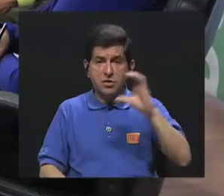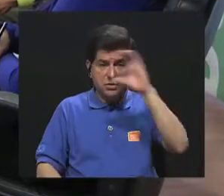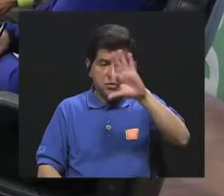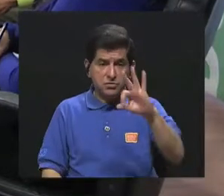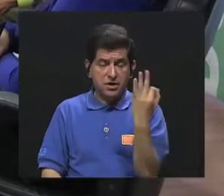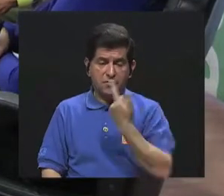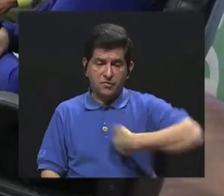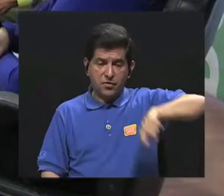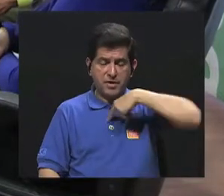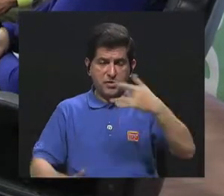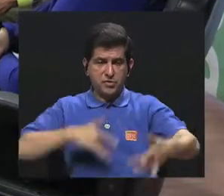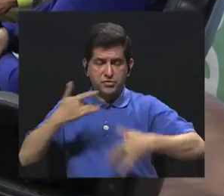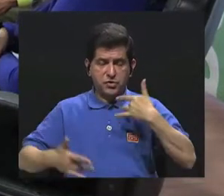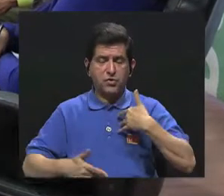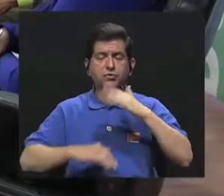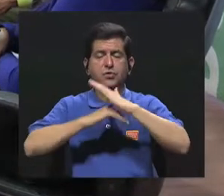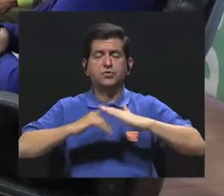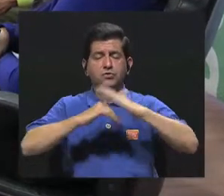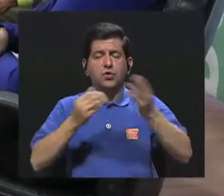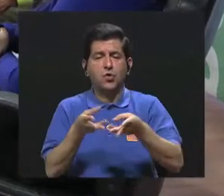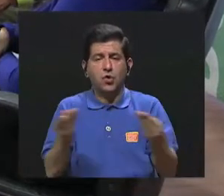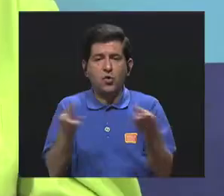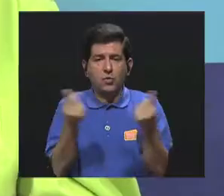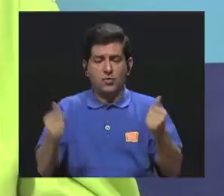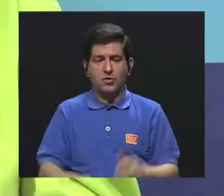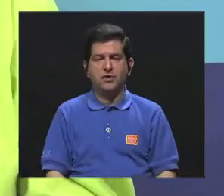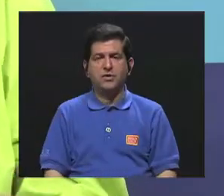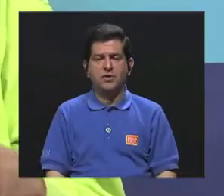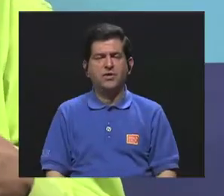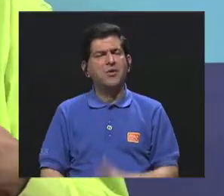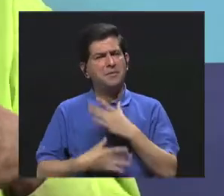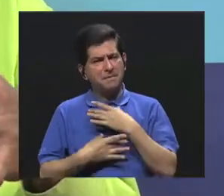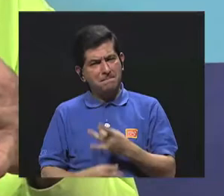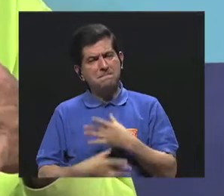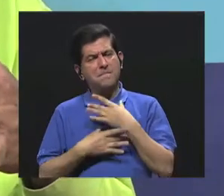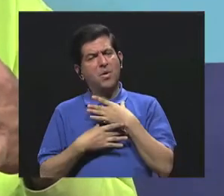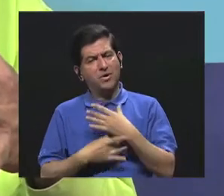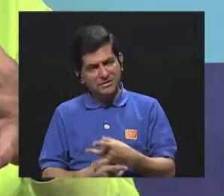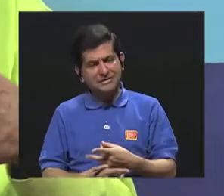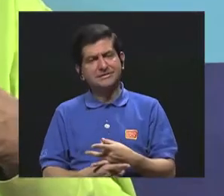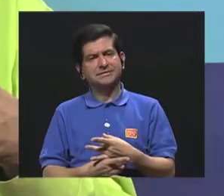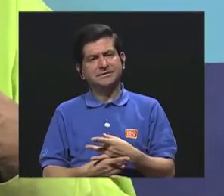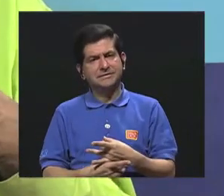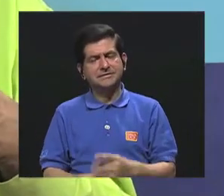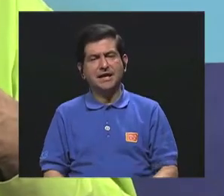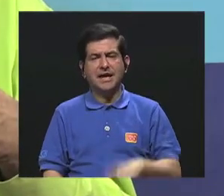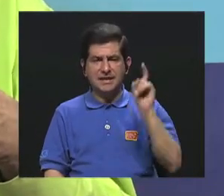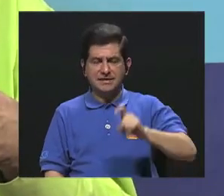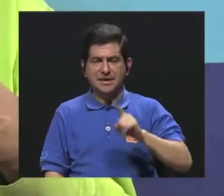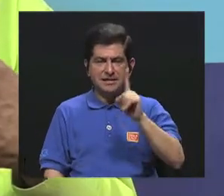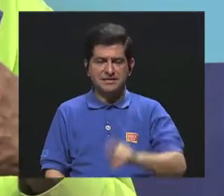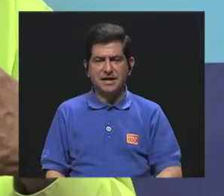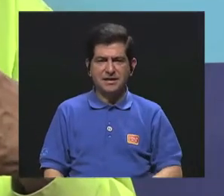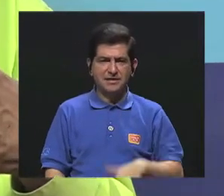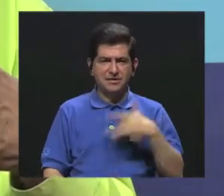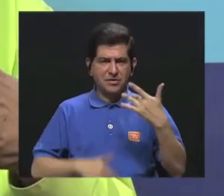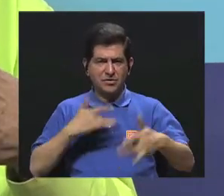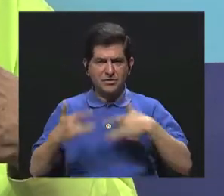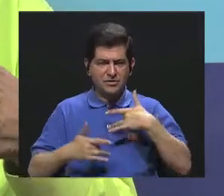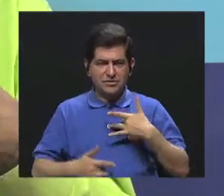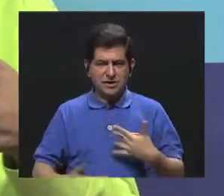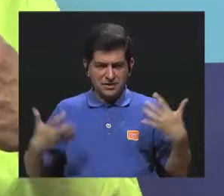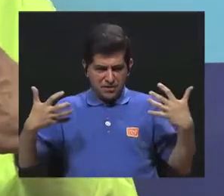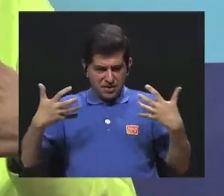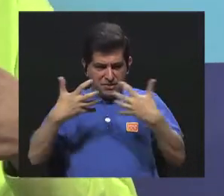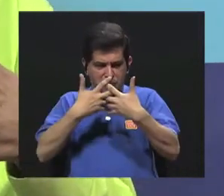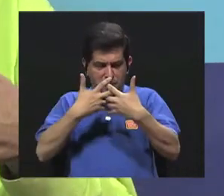nosotros nos sintamos cómodas produciendo pelis así. Sí, es interesante, tiene que ver, digamos, una afinidad personal,